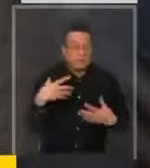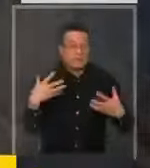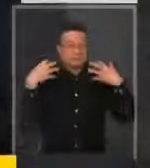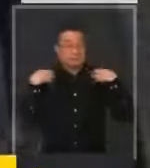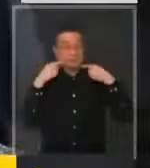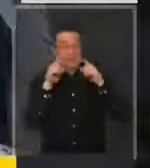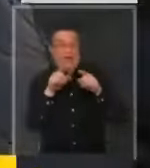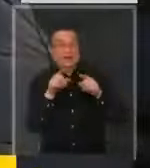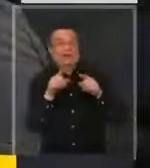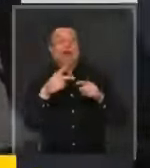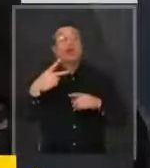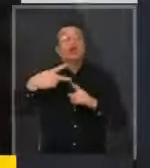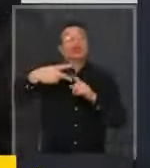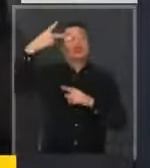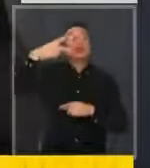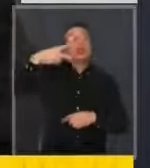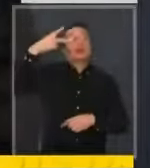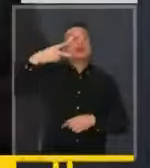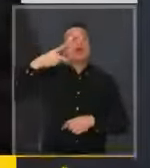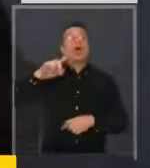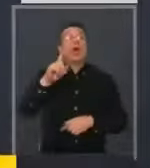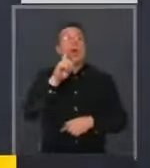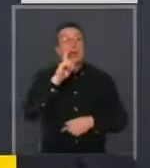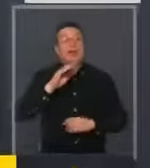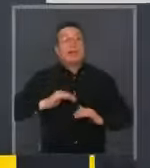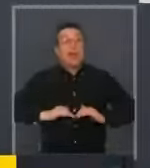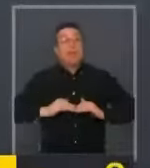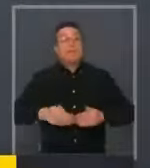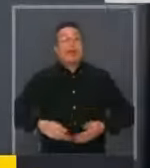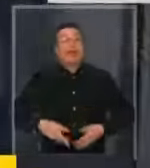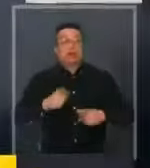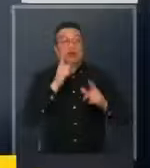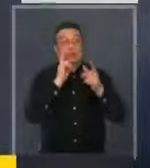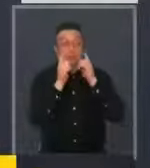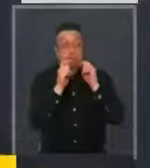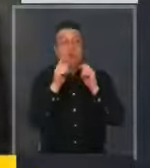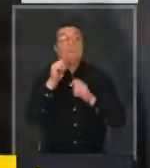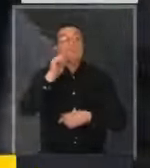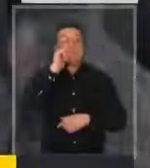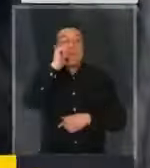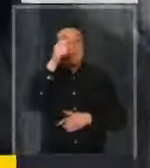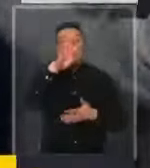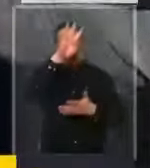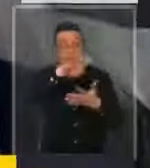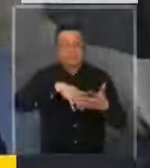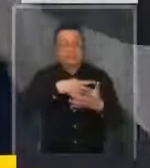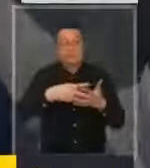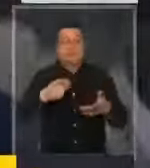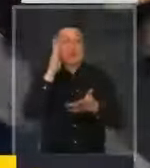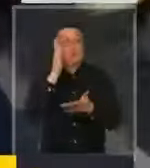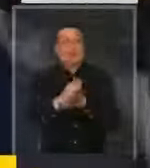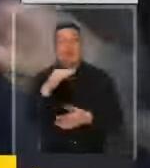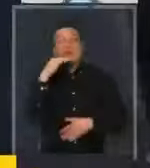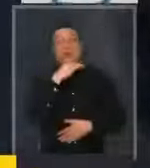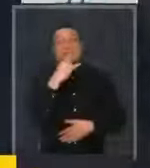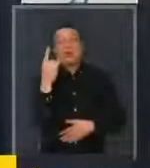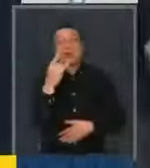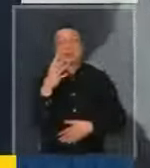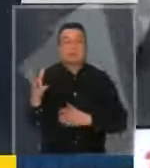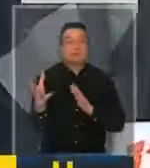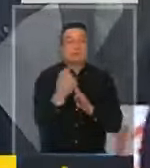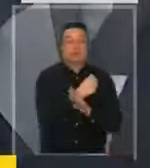caso, está en un segundo piso, tiene un embarazo de alto riesgo, tiene que dar a luz mañana. Por lo tanto, es urgente sacarla. Ahora, ¿cómo van a lograr